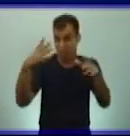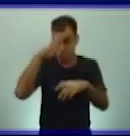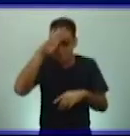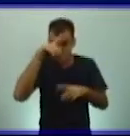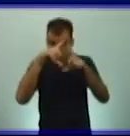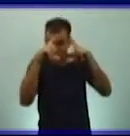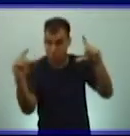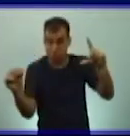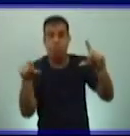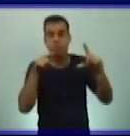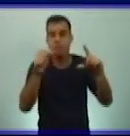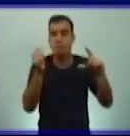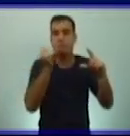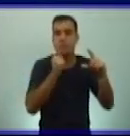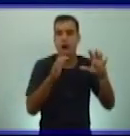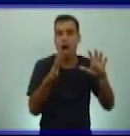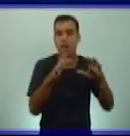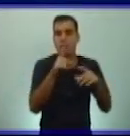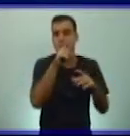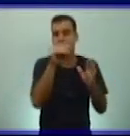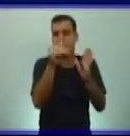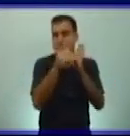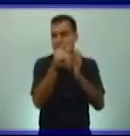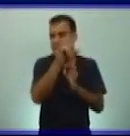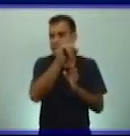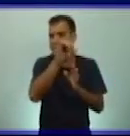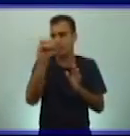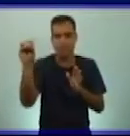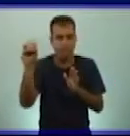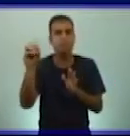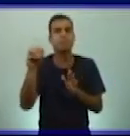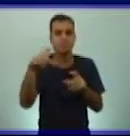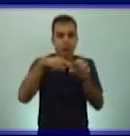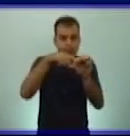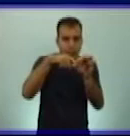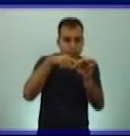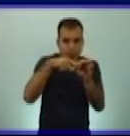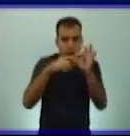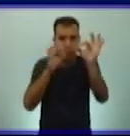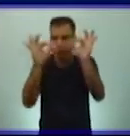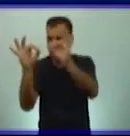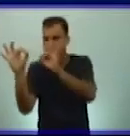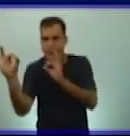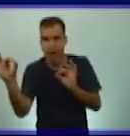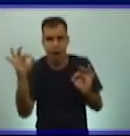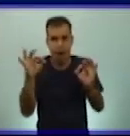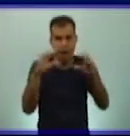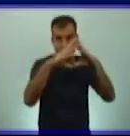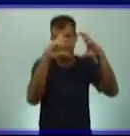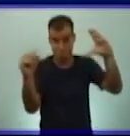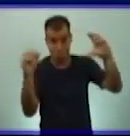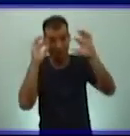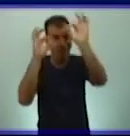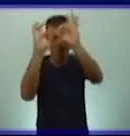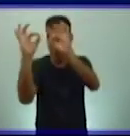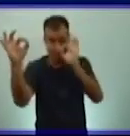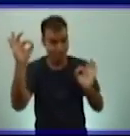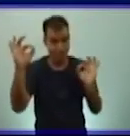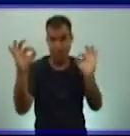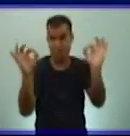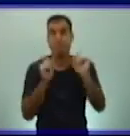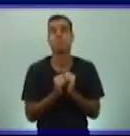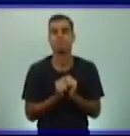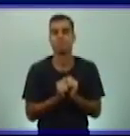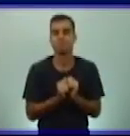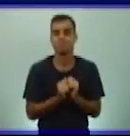de 1.600 islas, cayos e islotes que lo conforman, representados por cuatro subarchipiélagos principales,